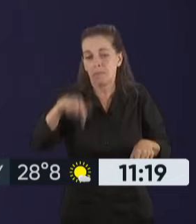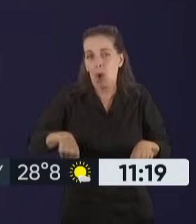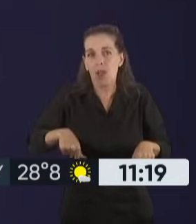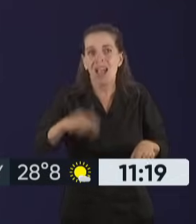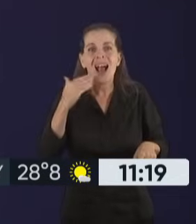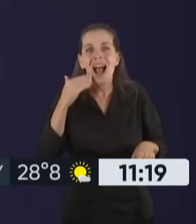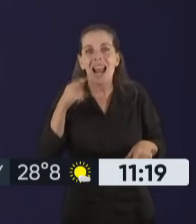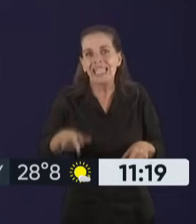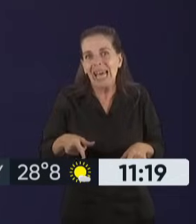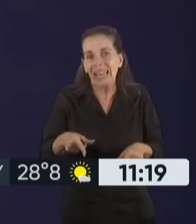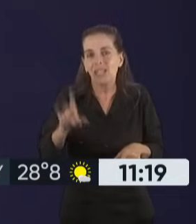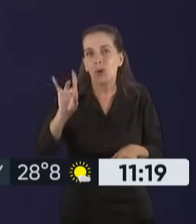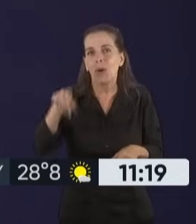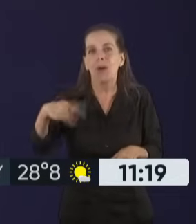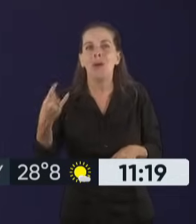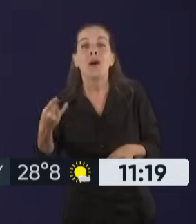el DNU